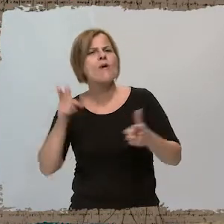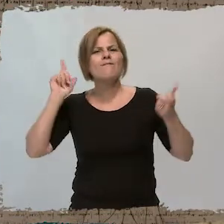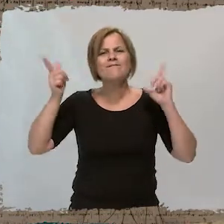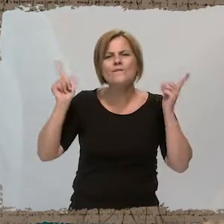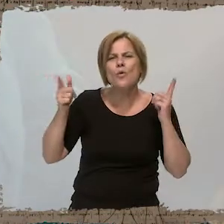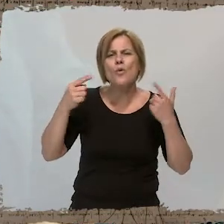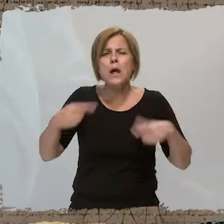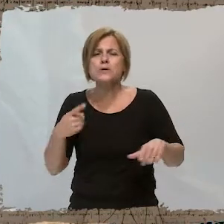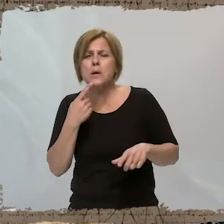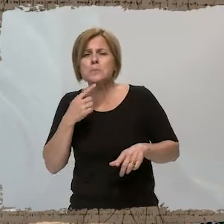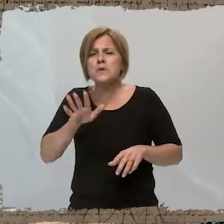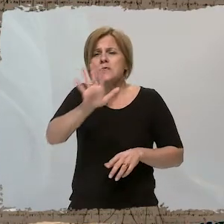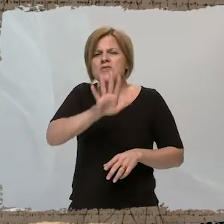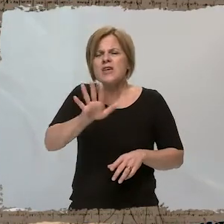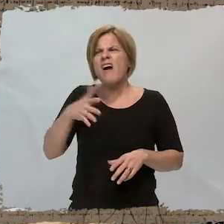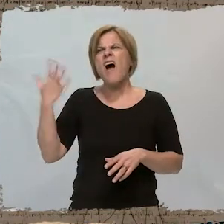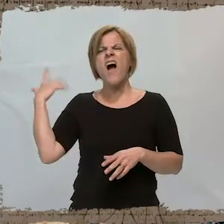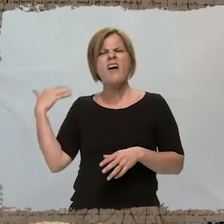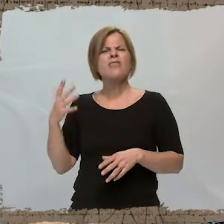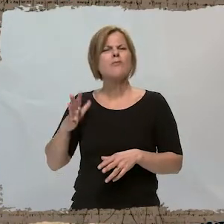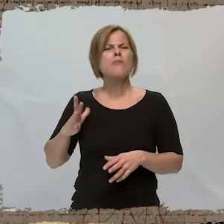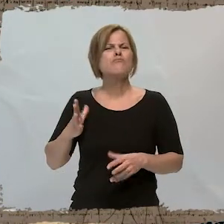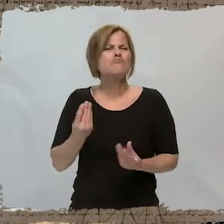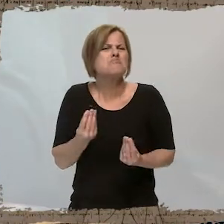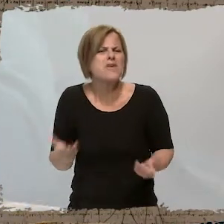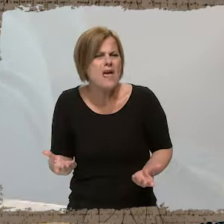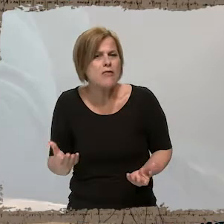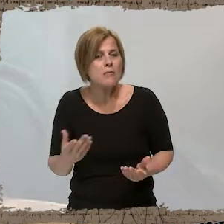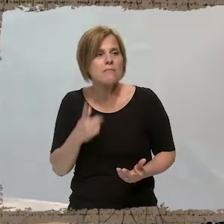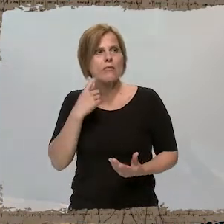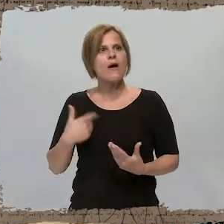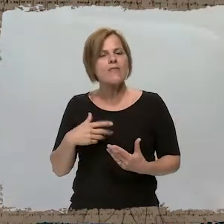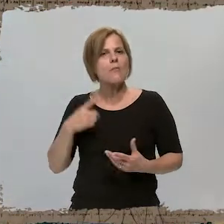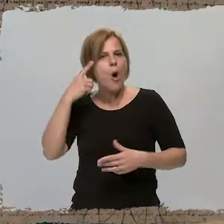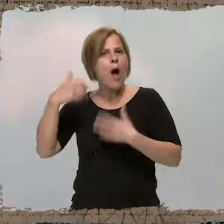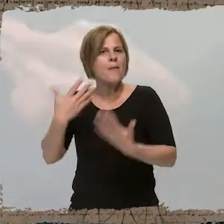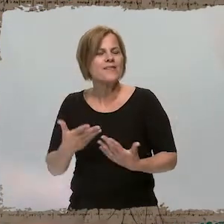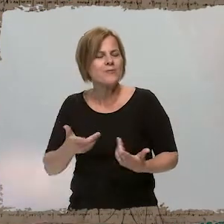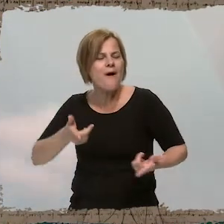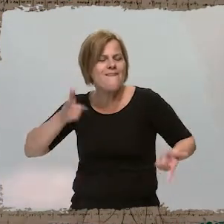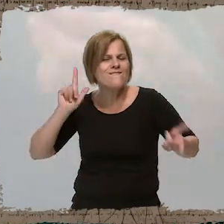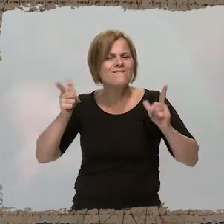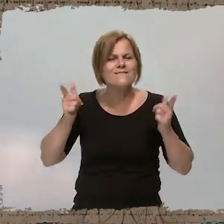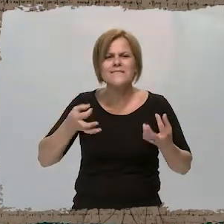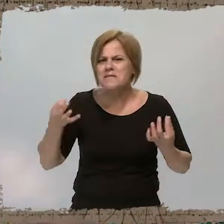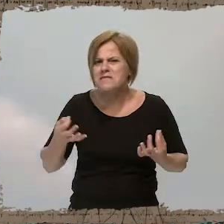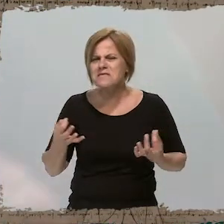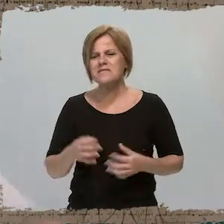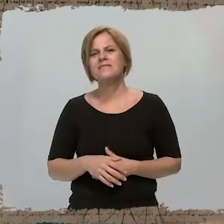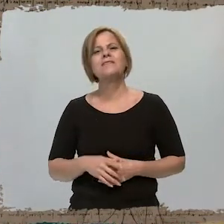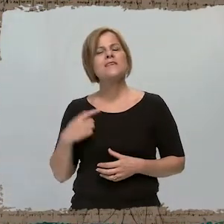aventuras y sobre misterios que eran todas cosas que me daban miedo antes pero me di cuenta que aprender es una aventura re